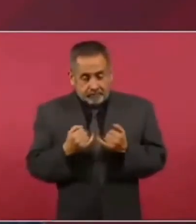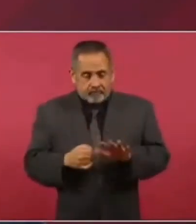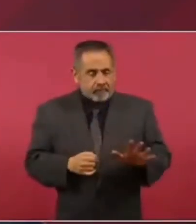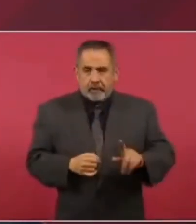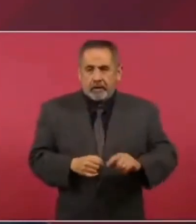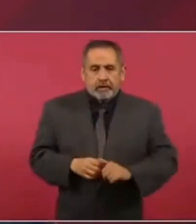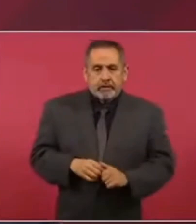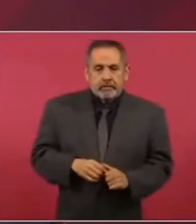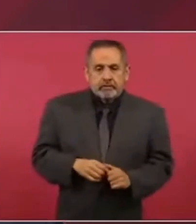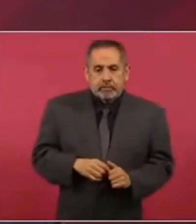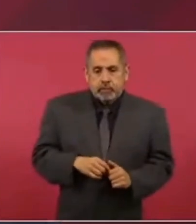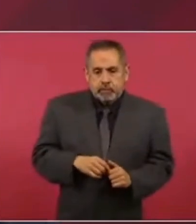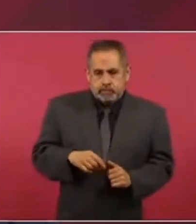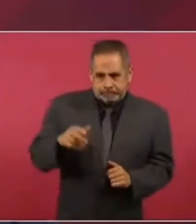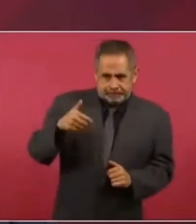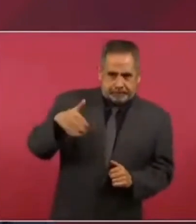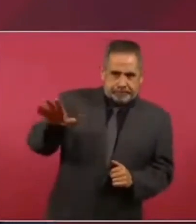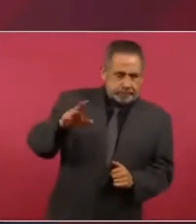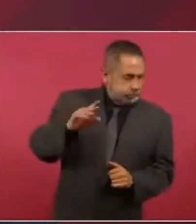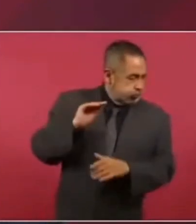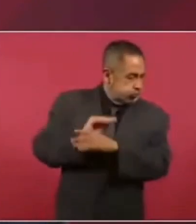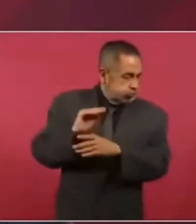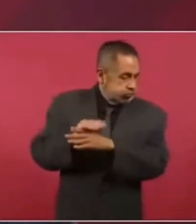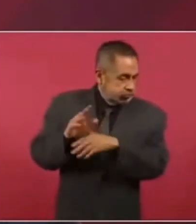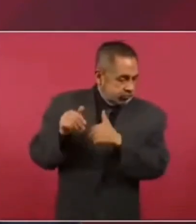de desconocerlos y